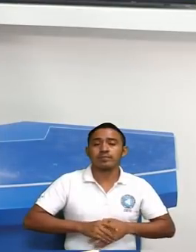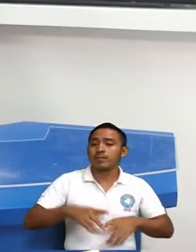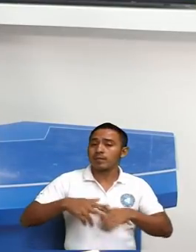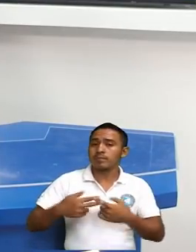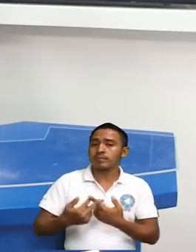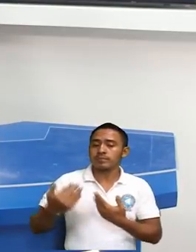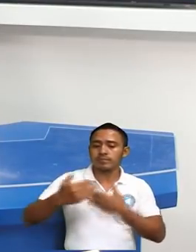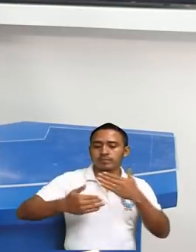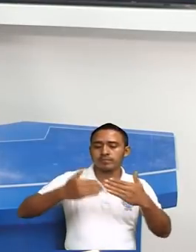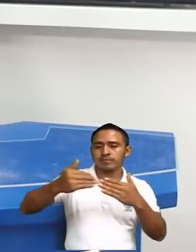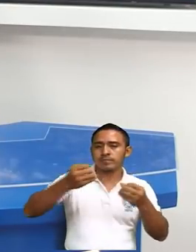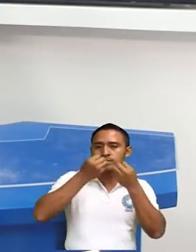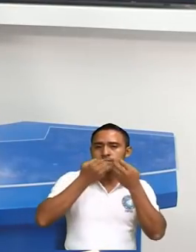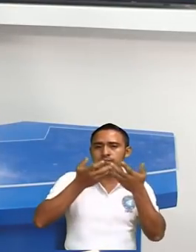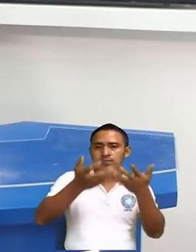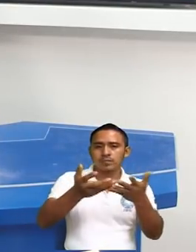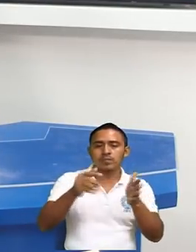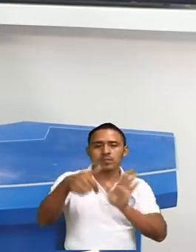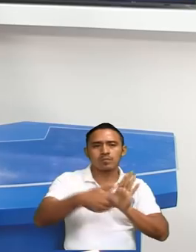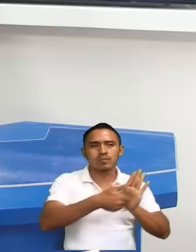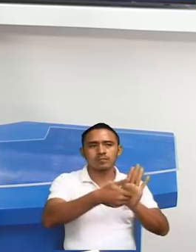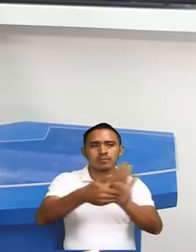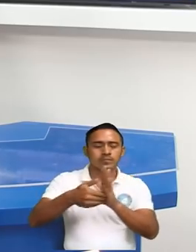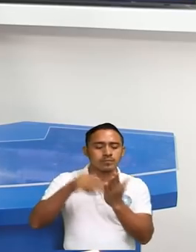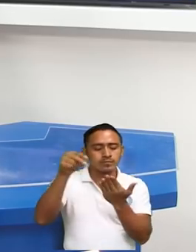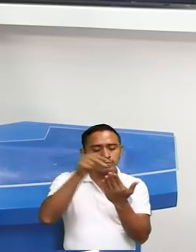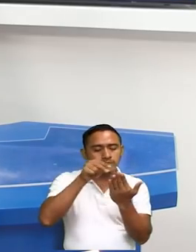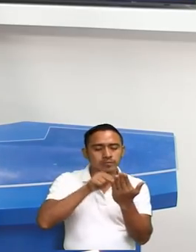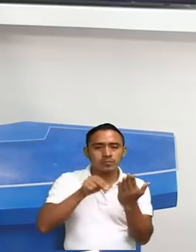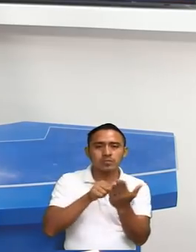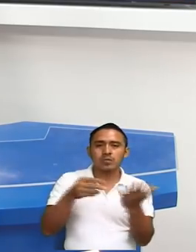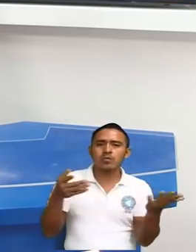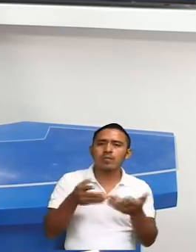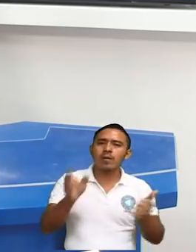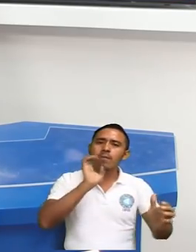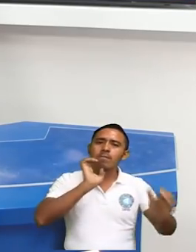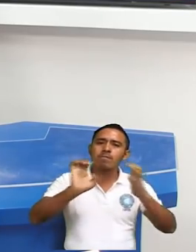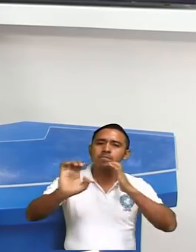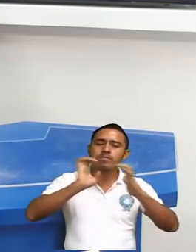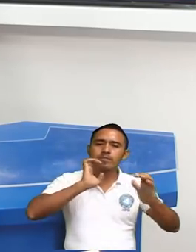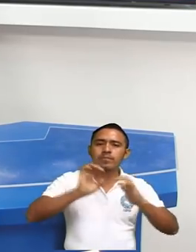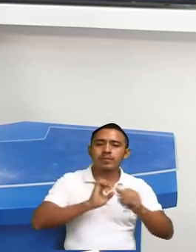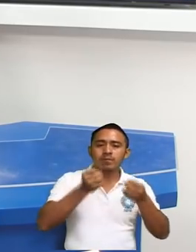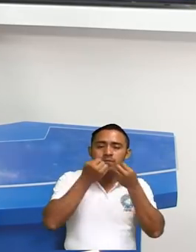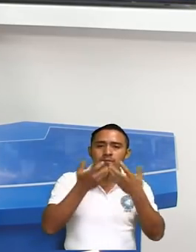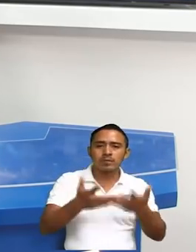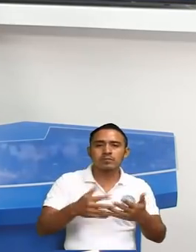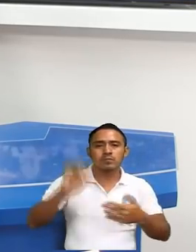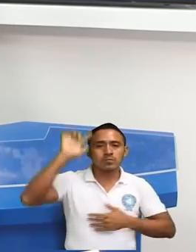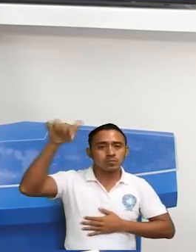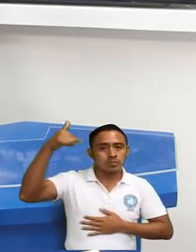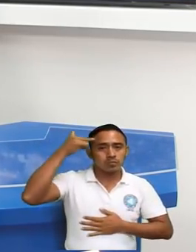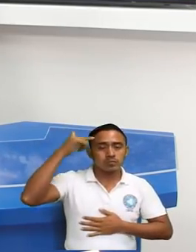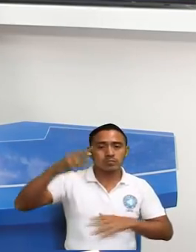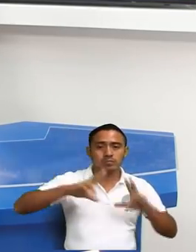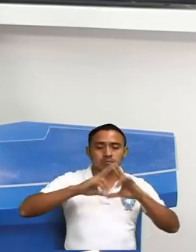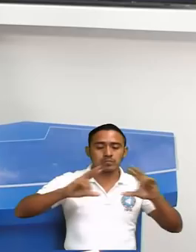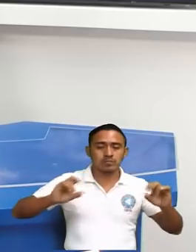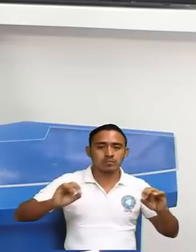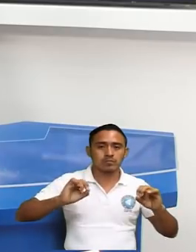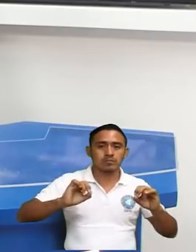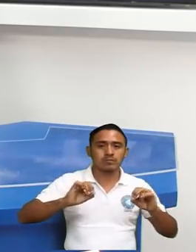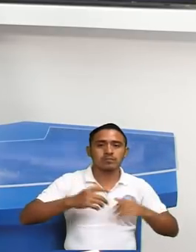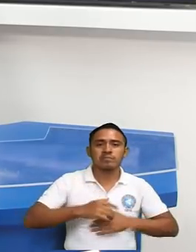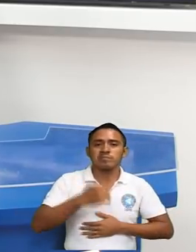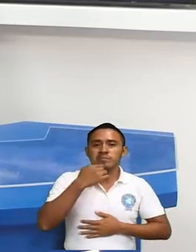Empezamos nuestro proceso informativo y a continuación daré lectura precisamente al comunicado que emitiera el Gobierno de Reconciliación y Unidad Nacional,